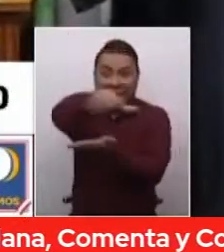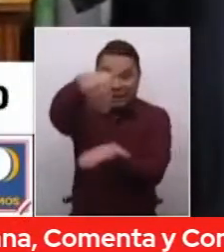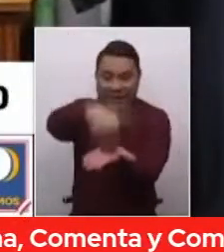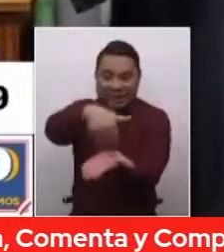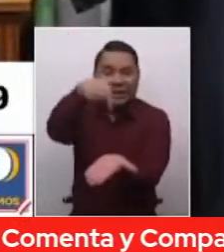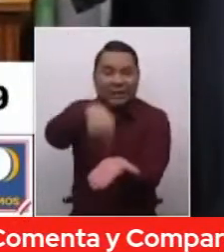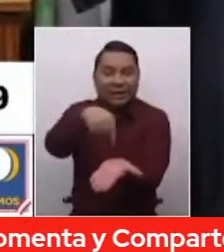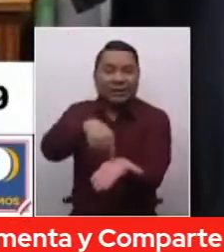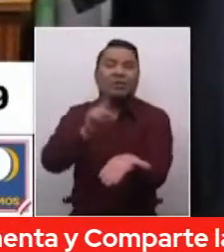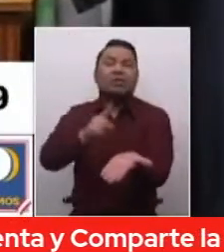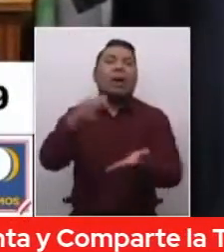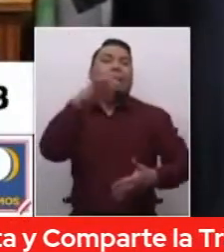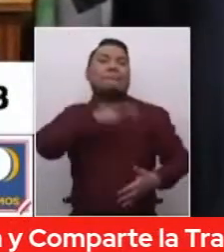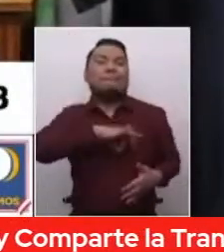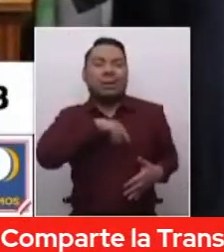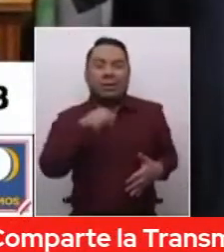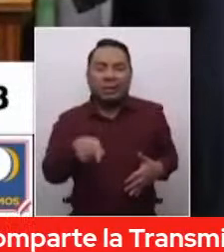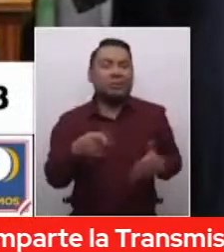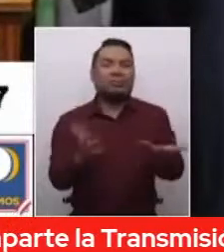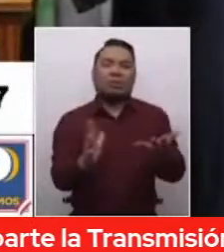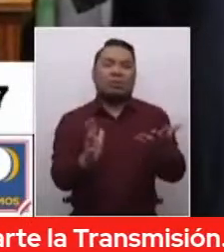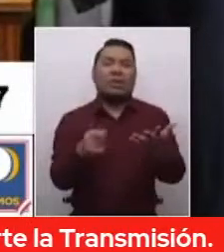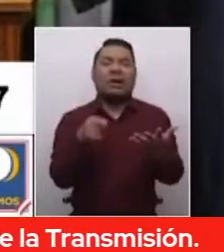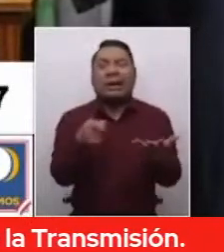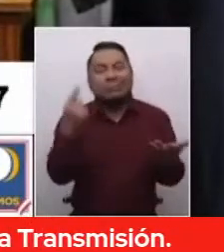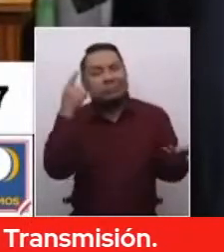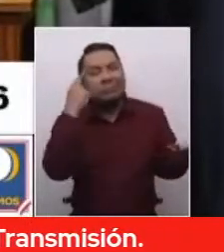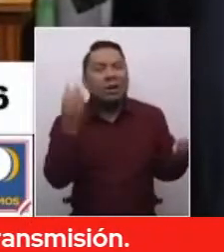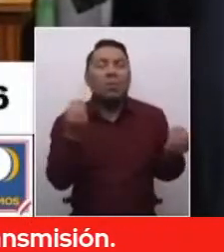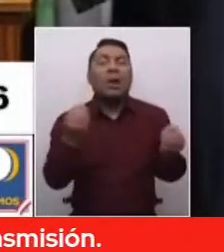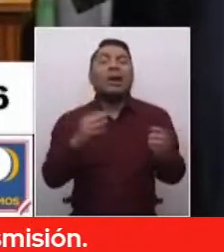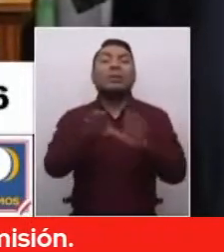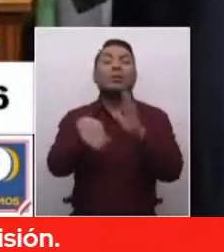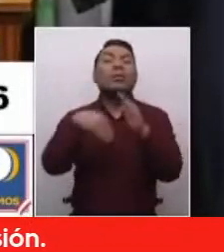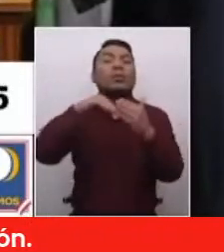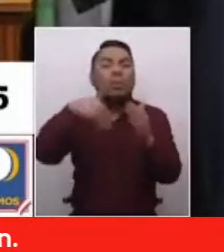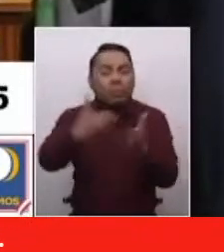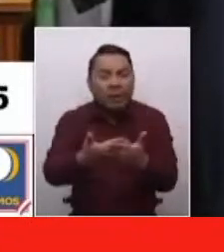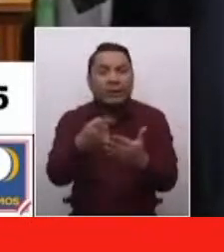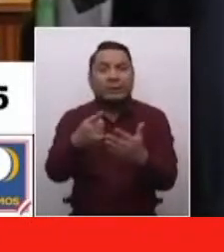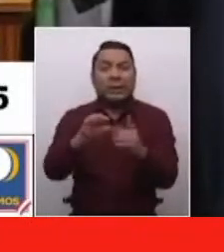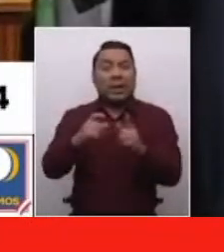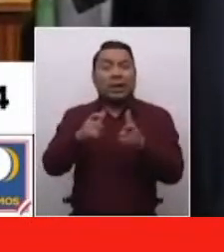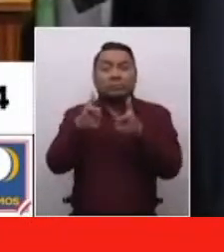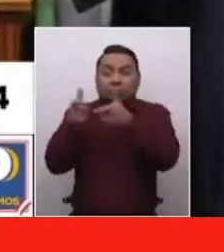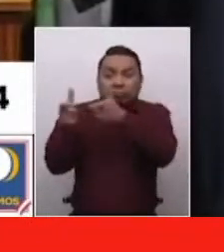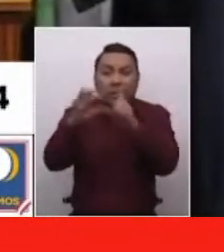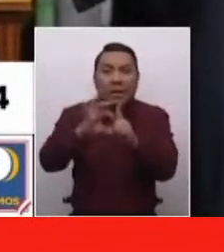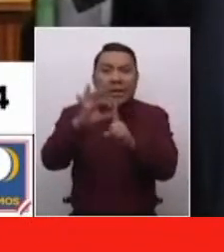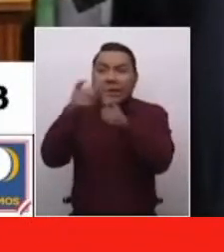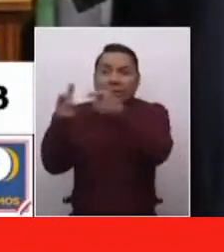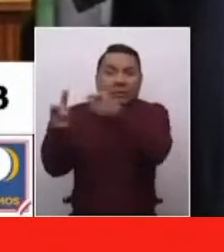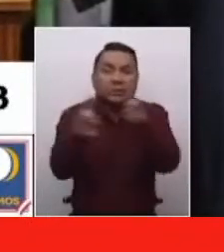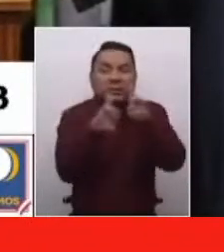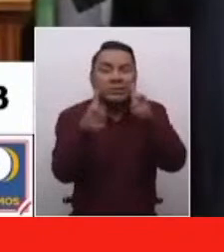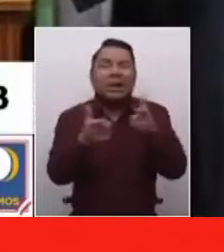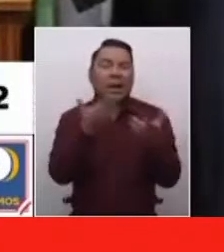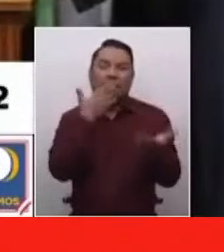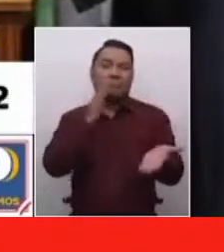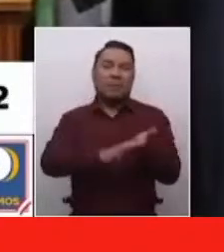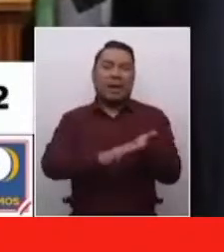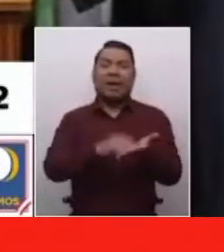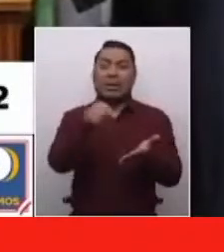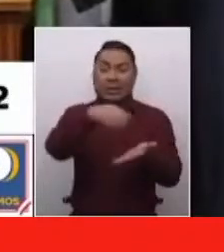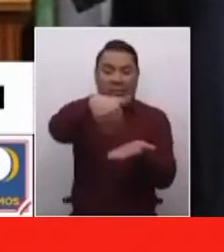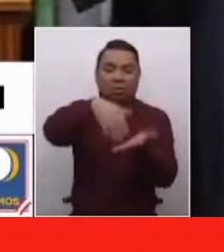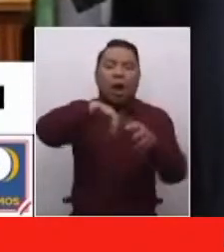no puedan ser aprovechados, el pasto tampoco, y que la temperatura que regulan estos árboles no sea la adecuada.